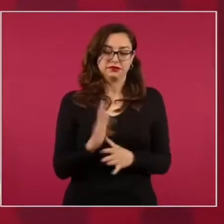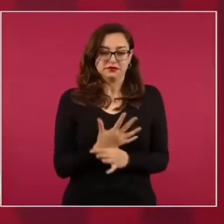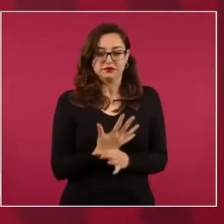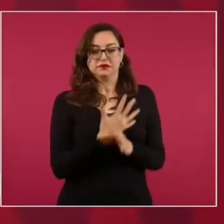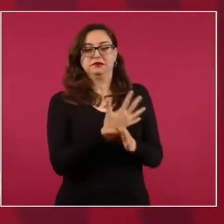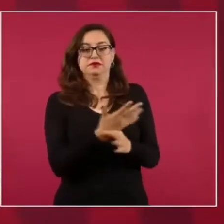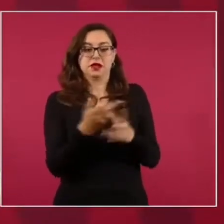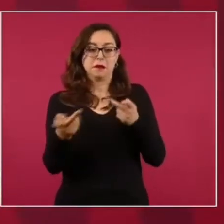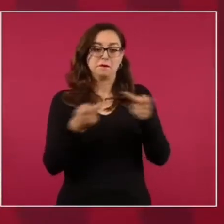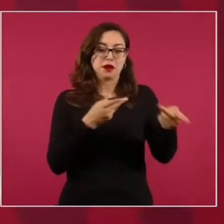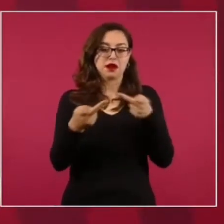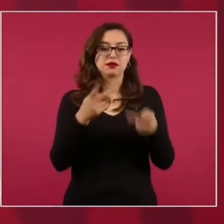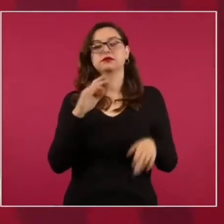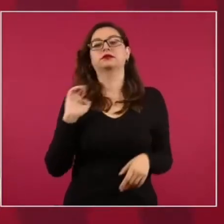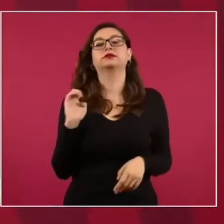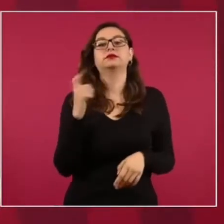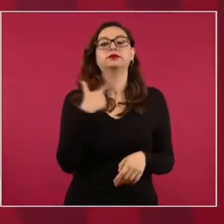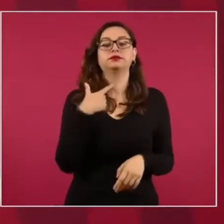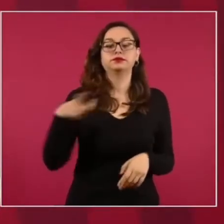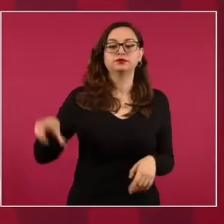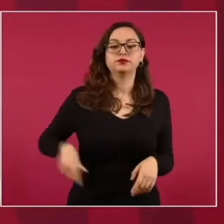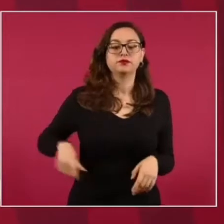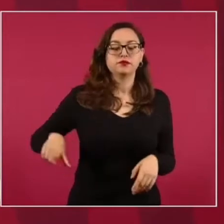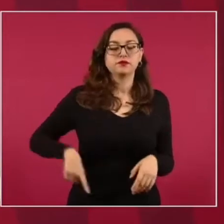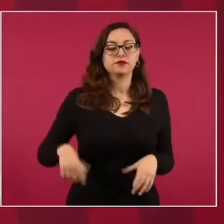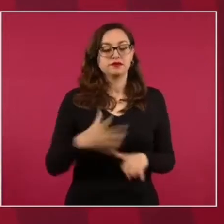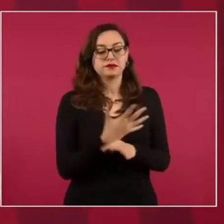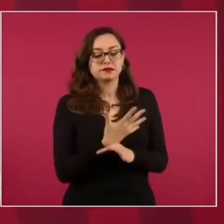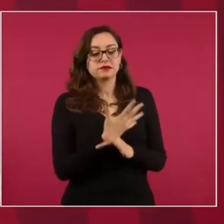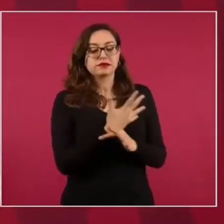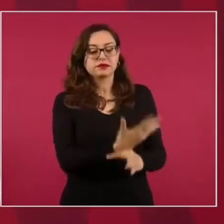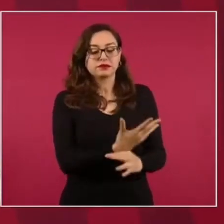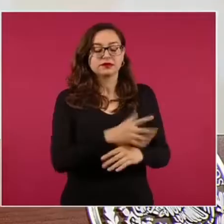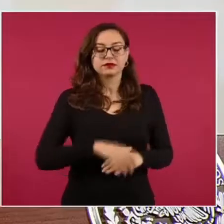iban a detenerlos. Y resultó